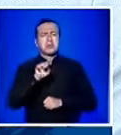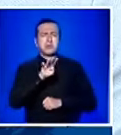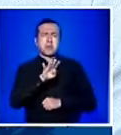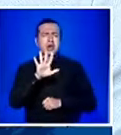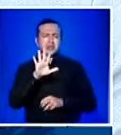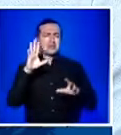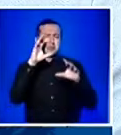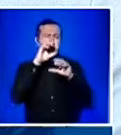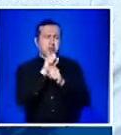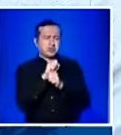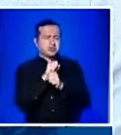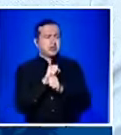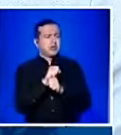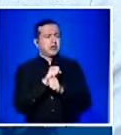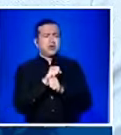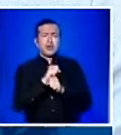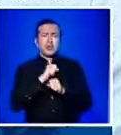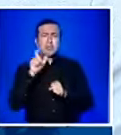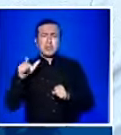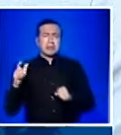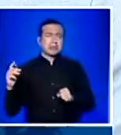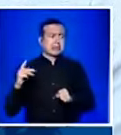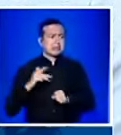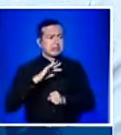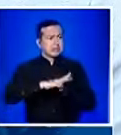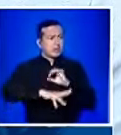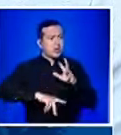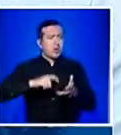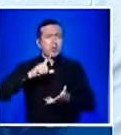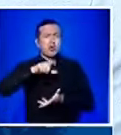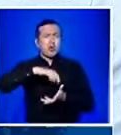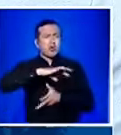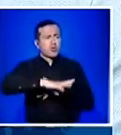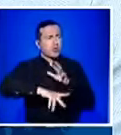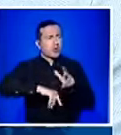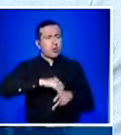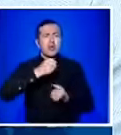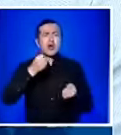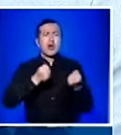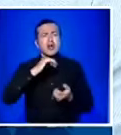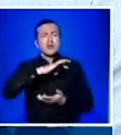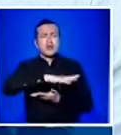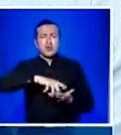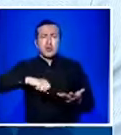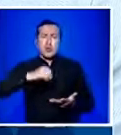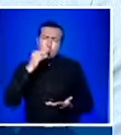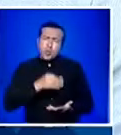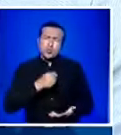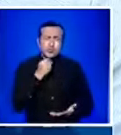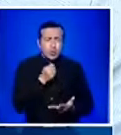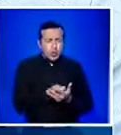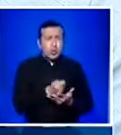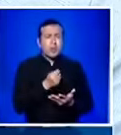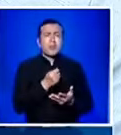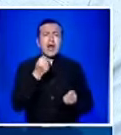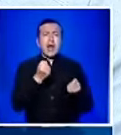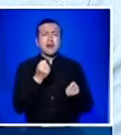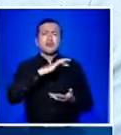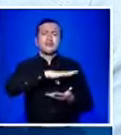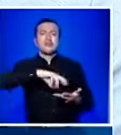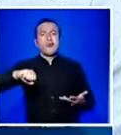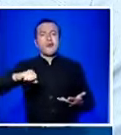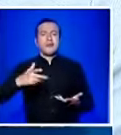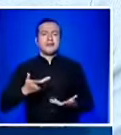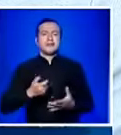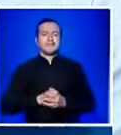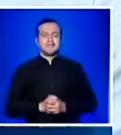Le desvalijaron todas sus pertenencias, tarjetas y se llevaron el carro del año que había comprado, justo en la bomba de